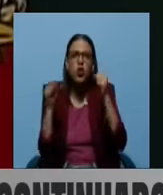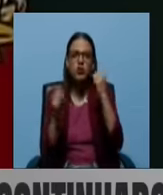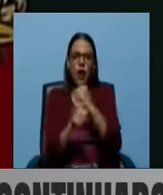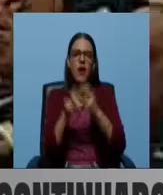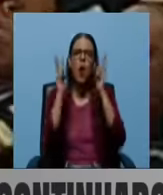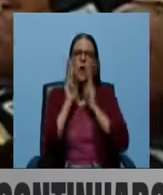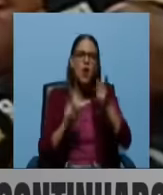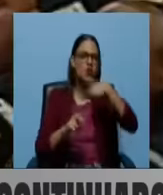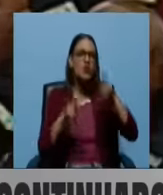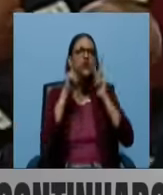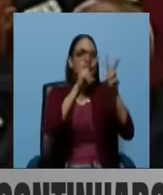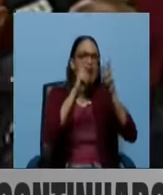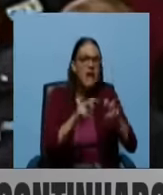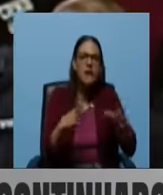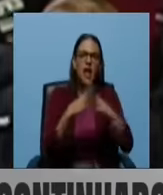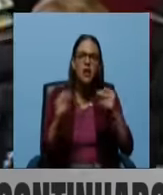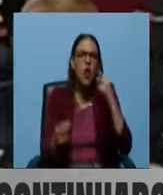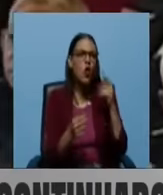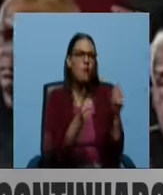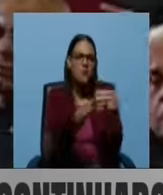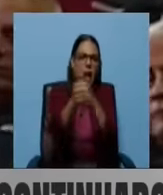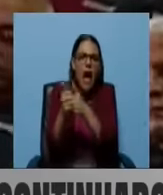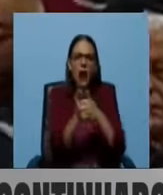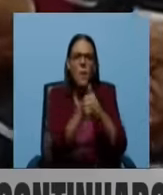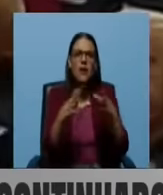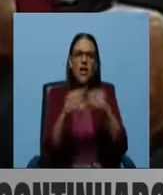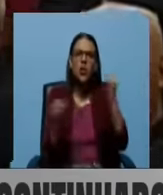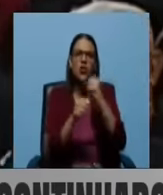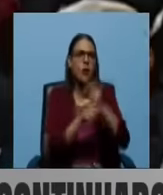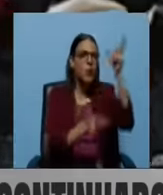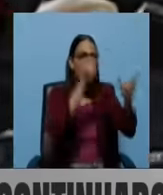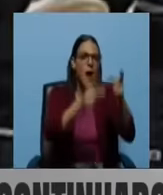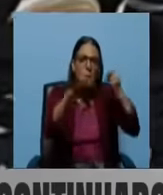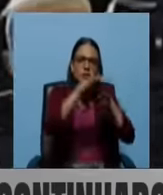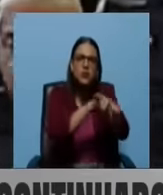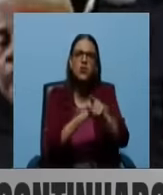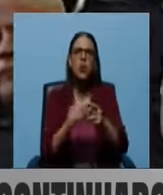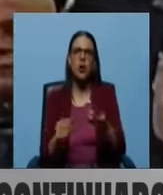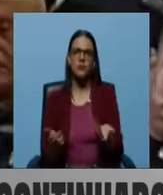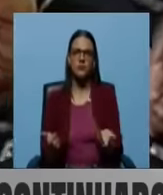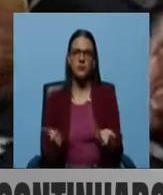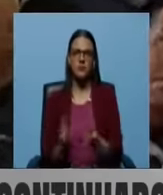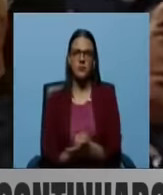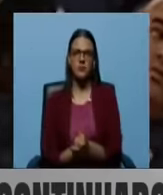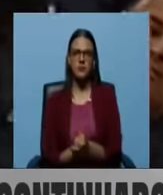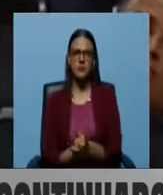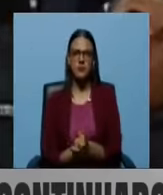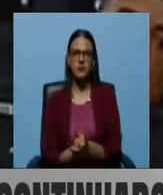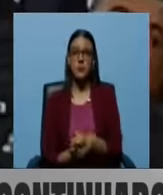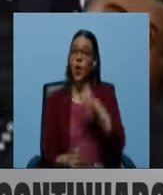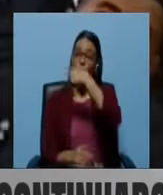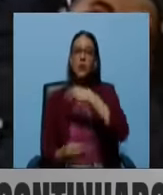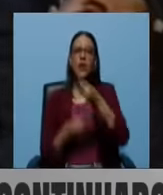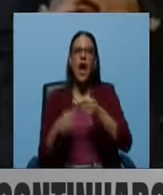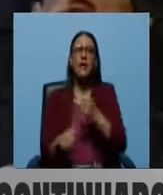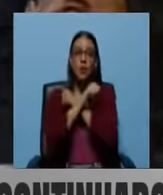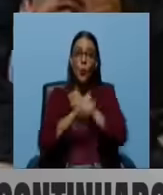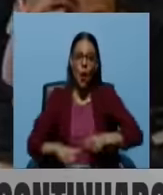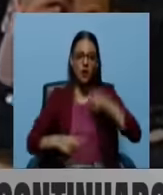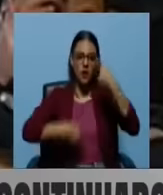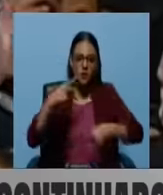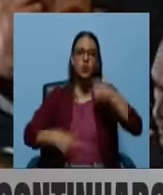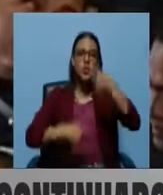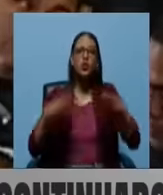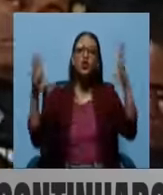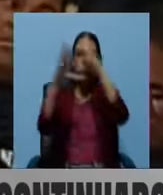Para revisar nosotros mismos, para acompañar el trabajo de los que están a esa hora. Porque ustedes montan guardia toda la noche, hay unos que les